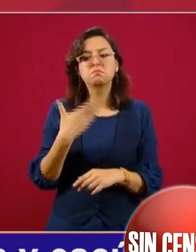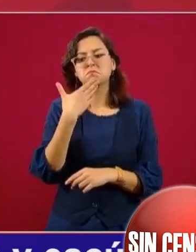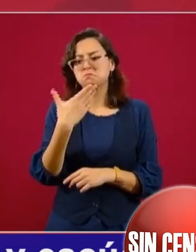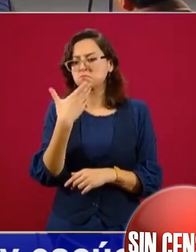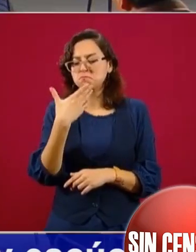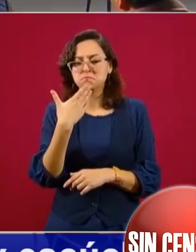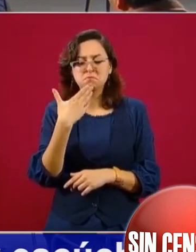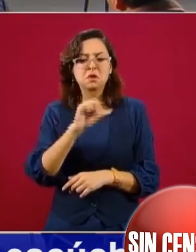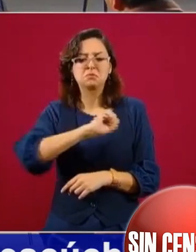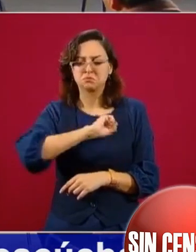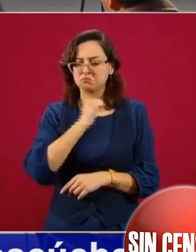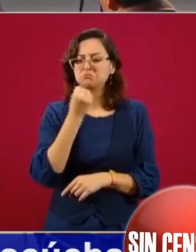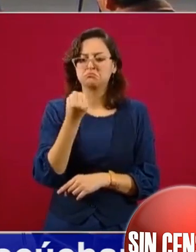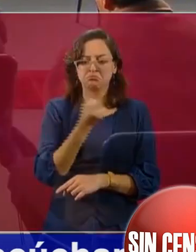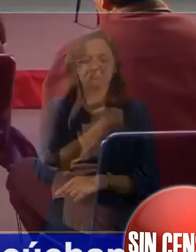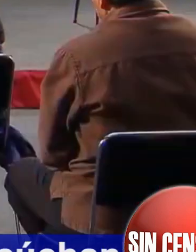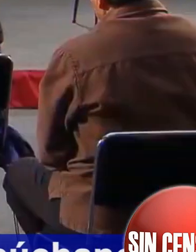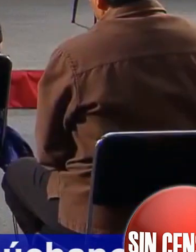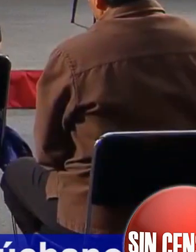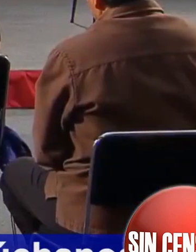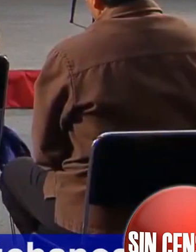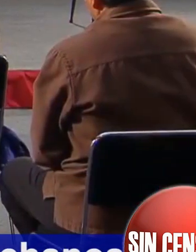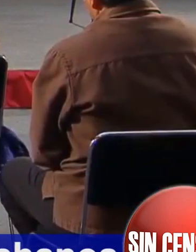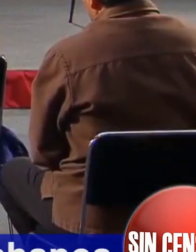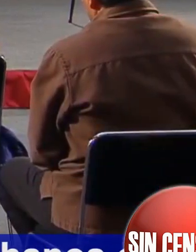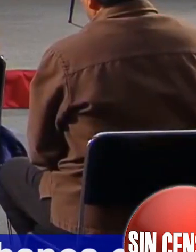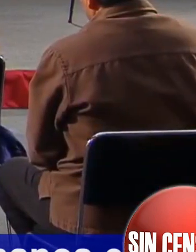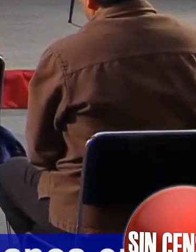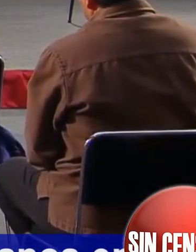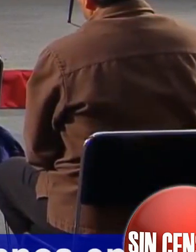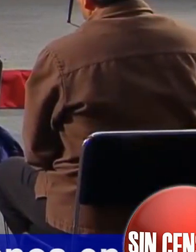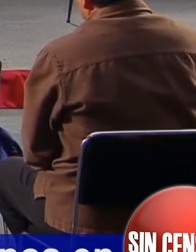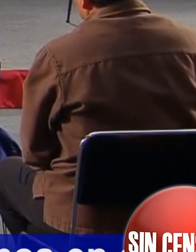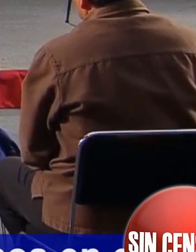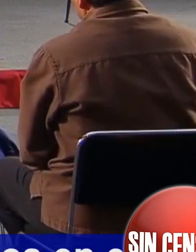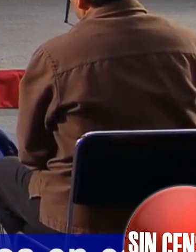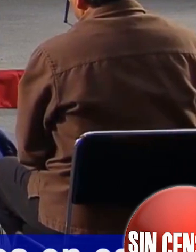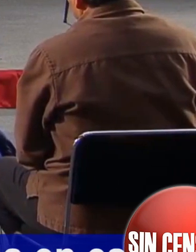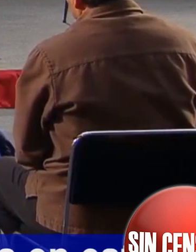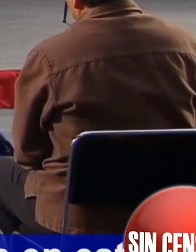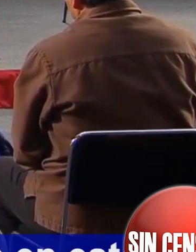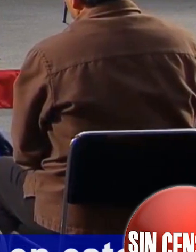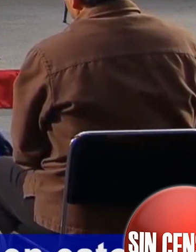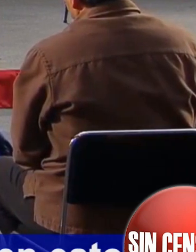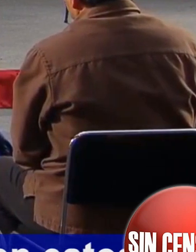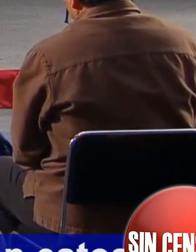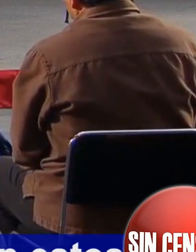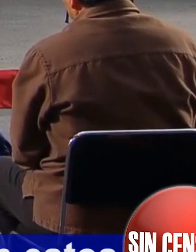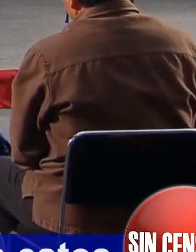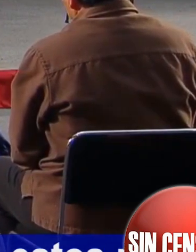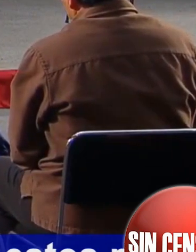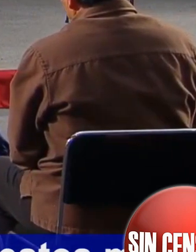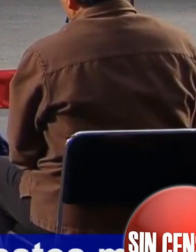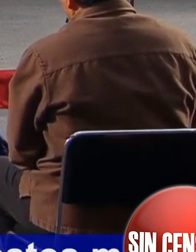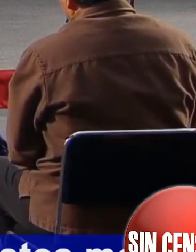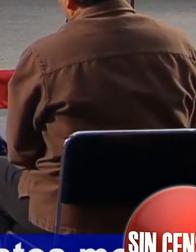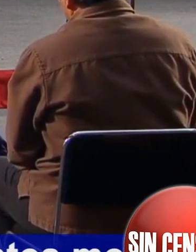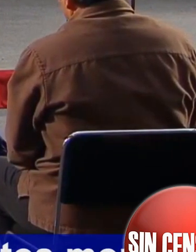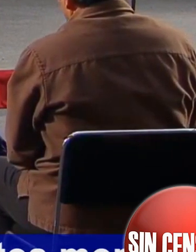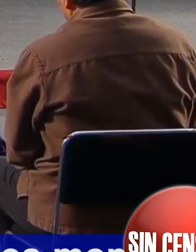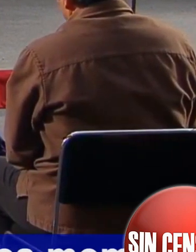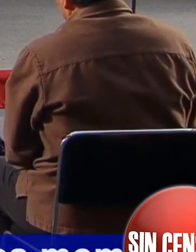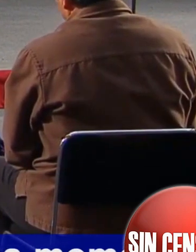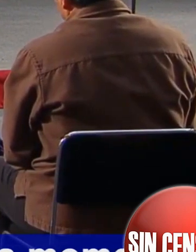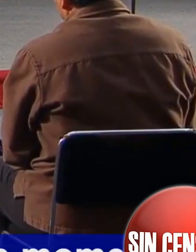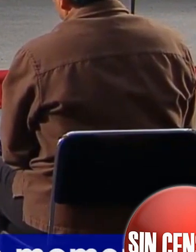en términos de que no ha tenido tanto contagio y tanto problema como